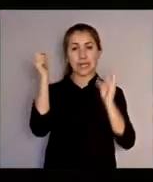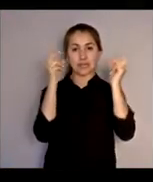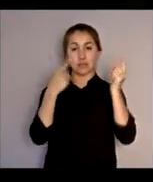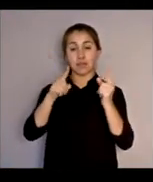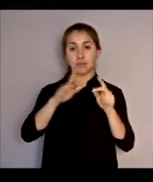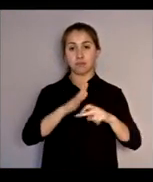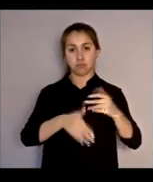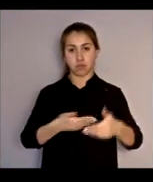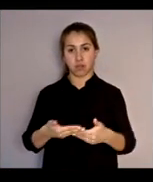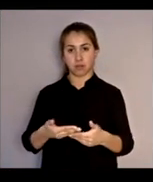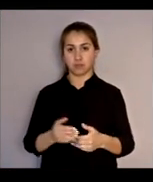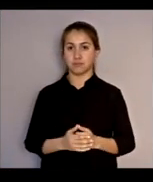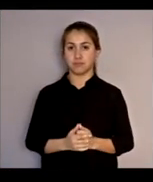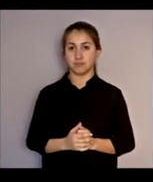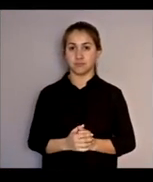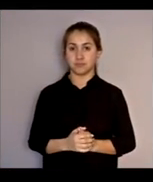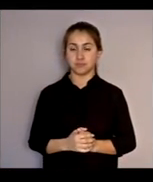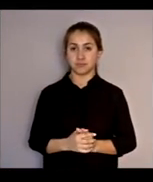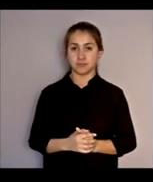creación de ellos.